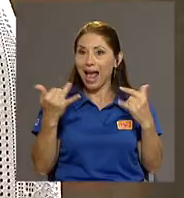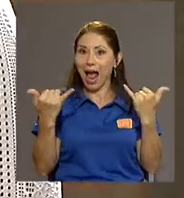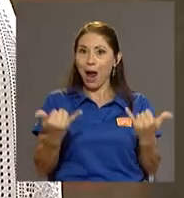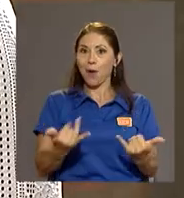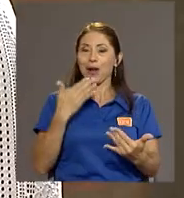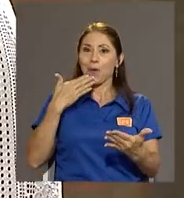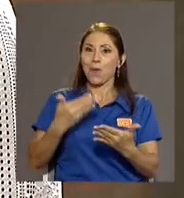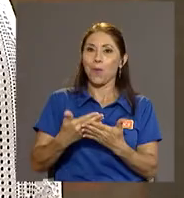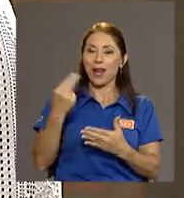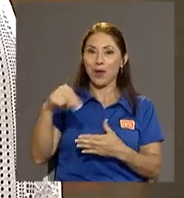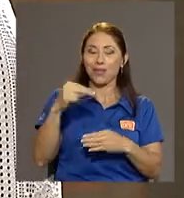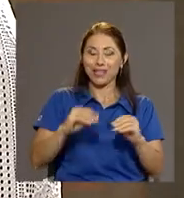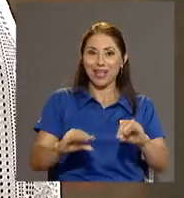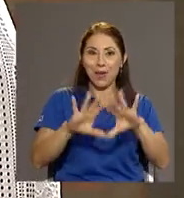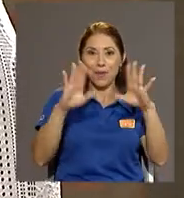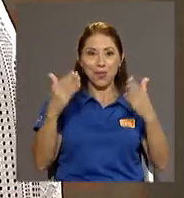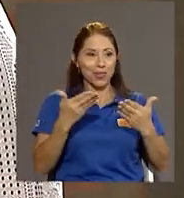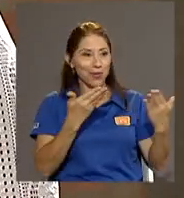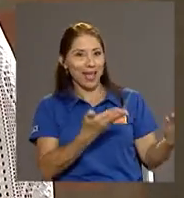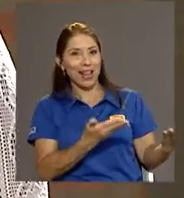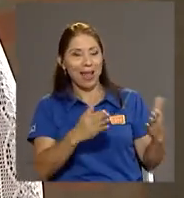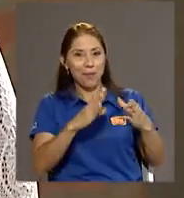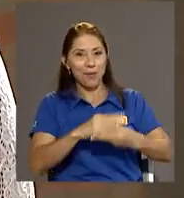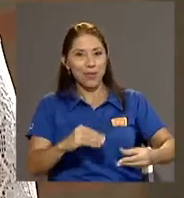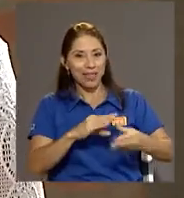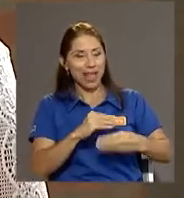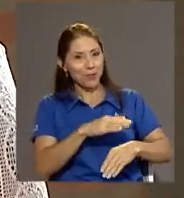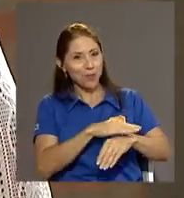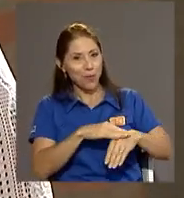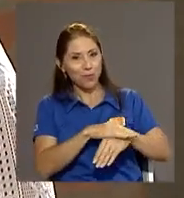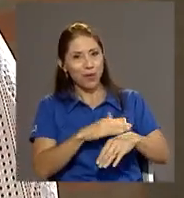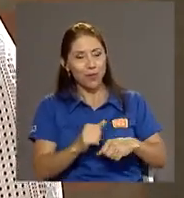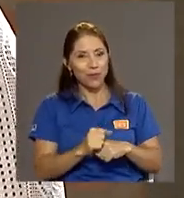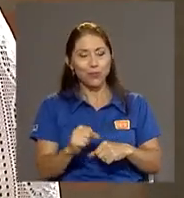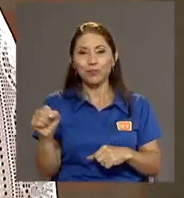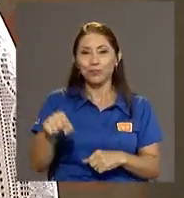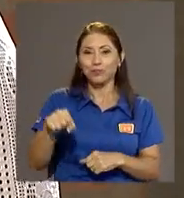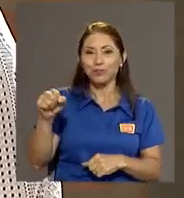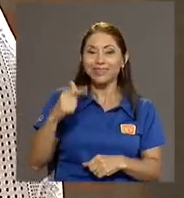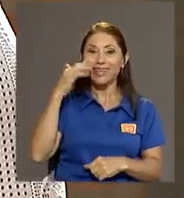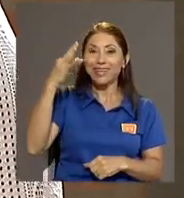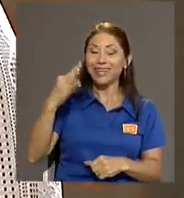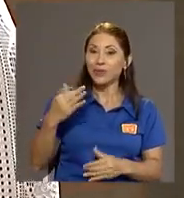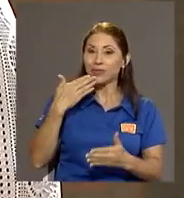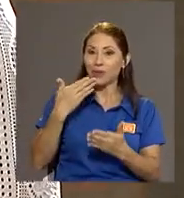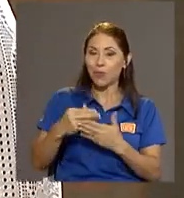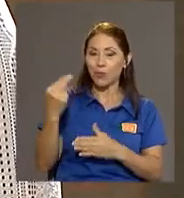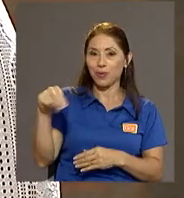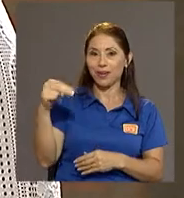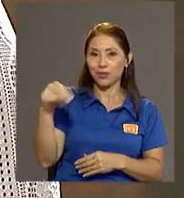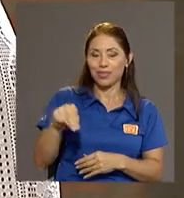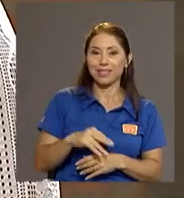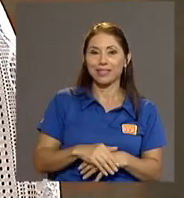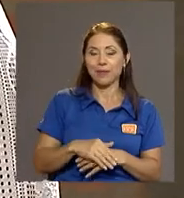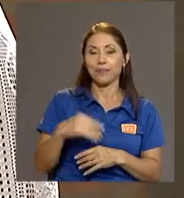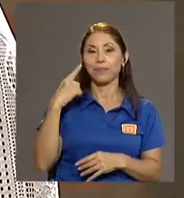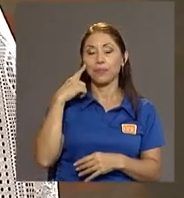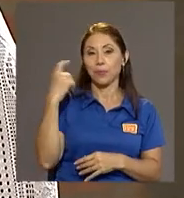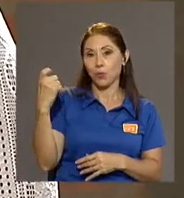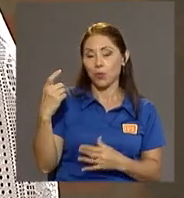doña Claribel nos la va a contar. Por favor, doña Claribel. Claro, creo que es una muy buena noticia, debido a